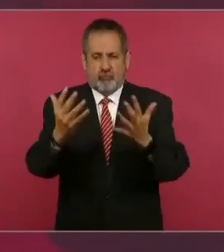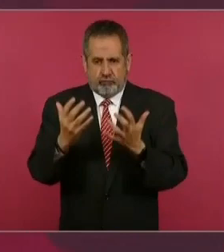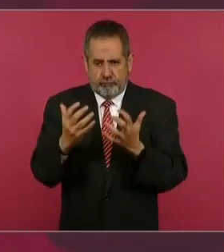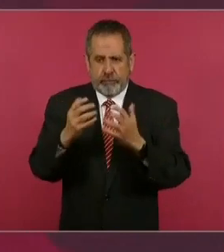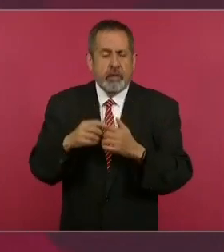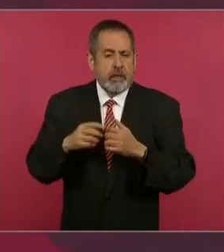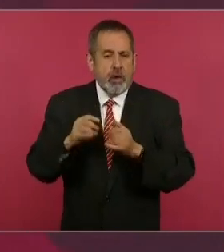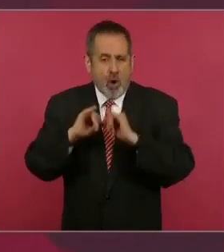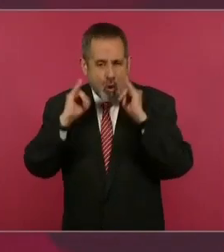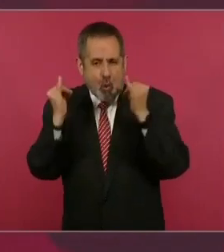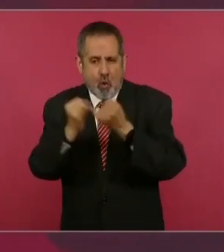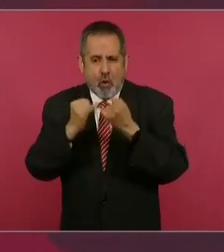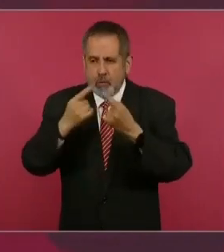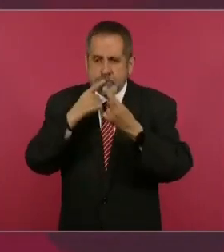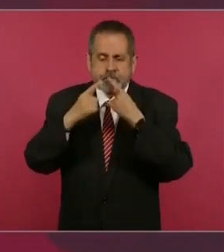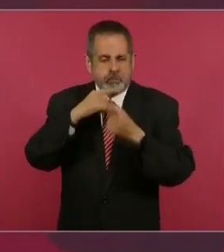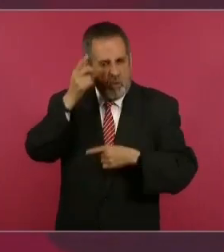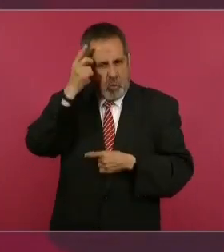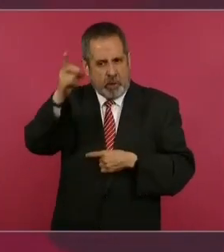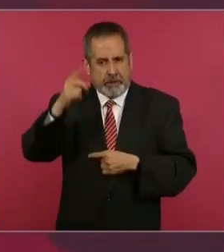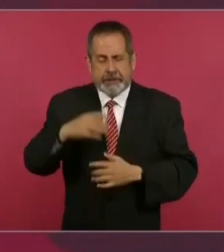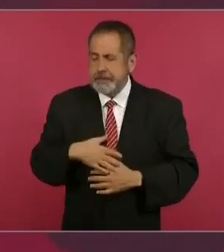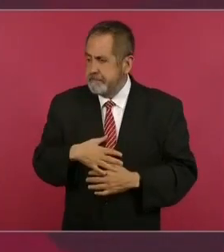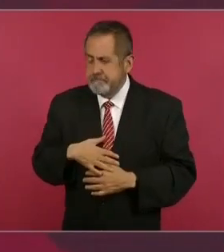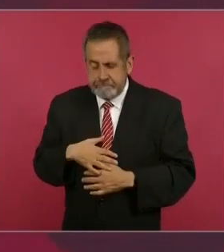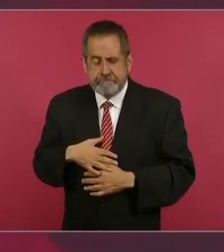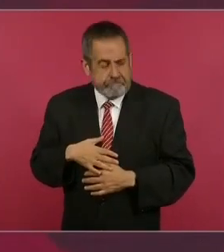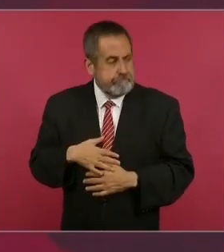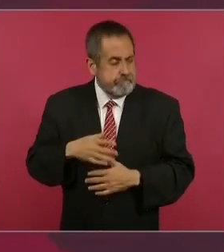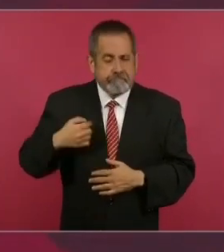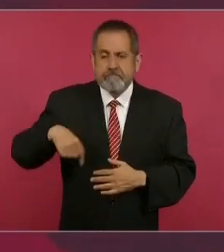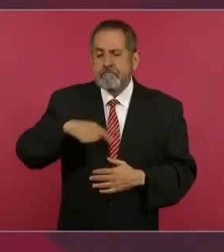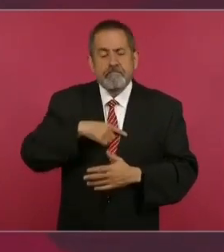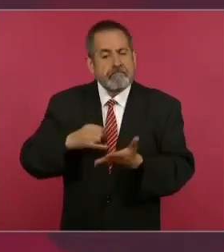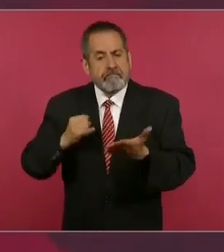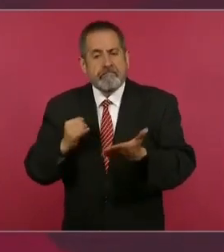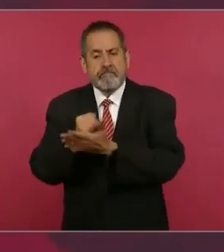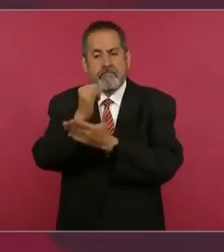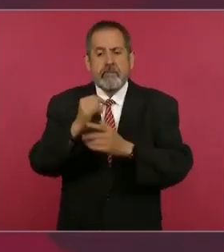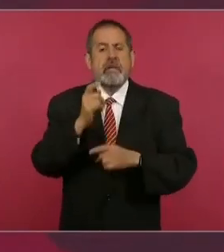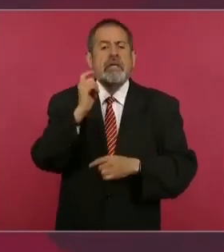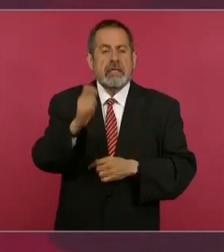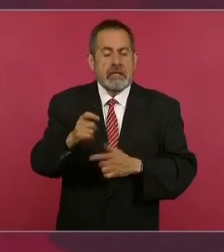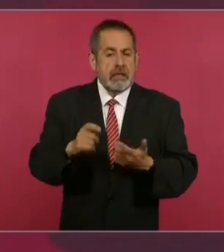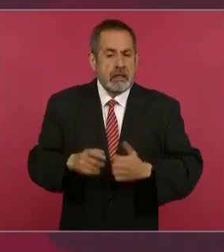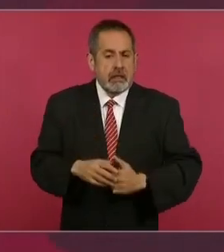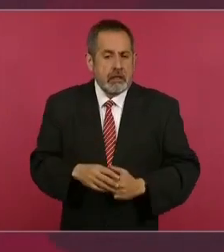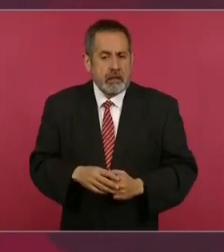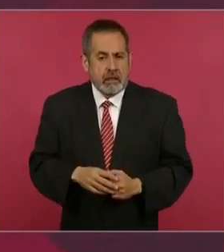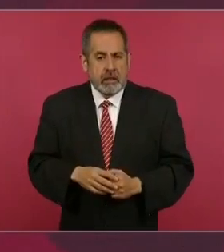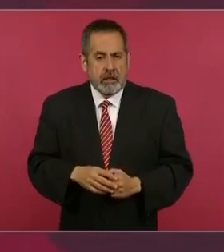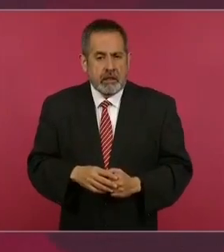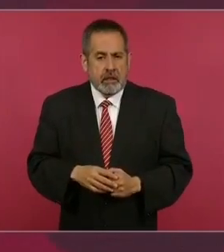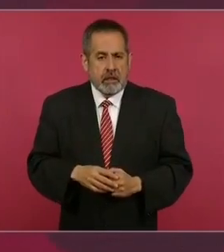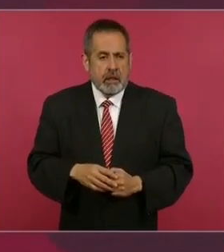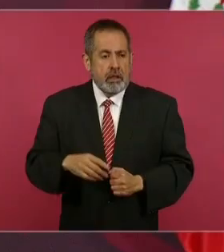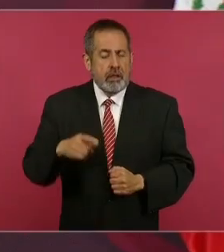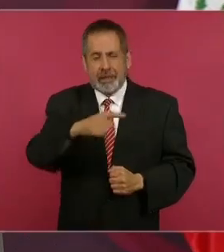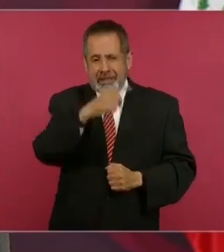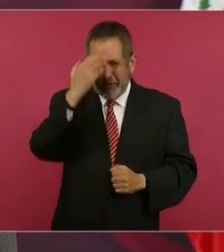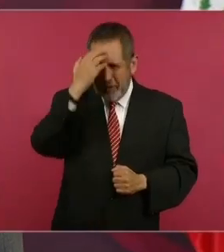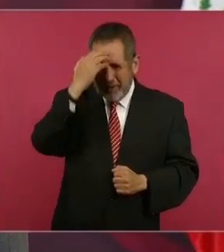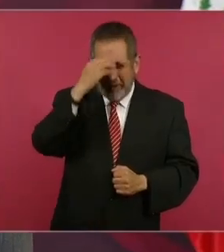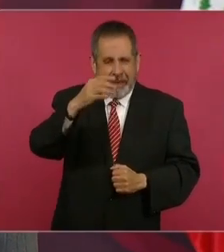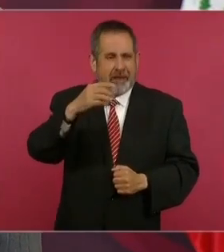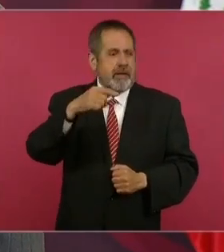porque se tomó la decisión de no cancelar el tianguis turístico